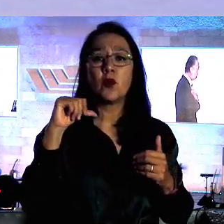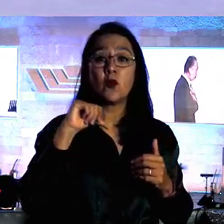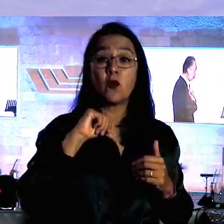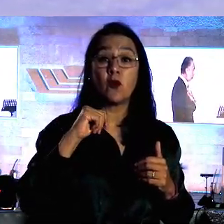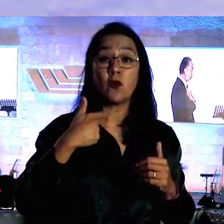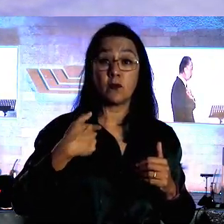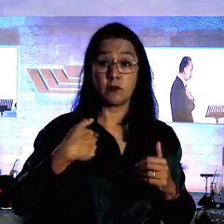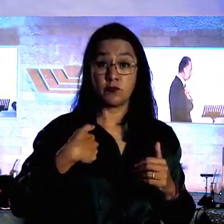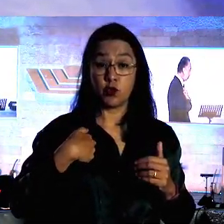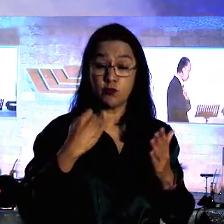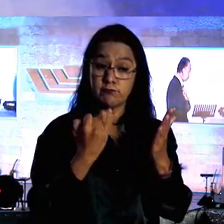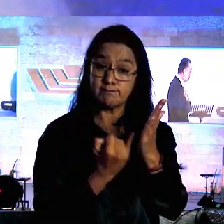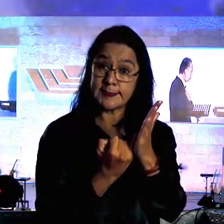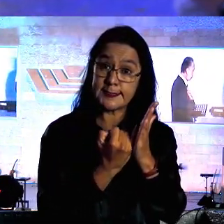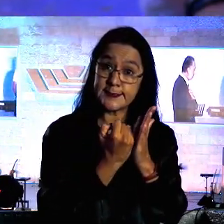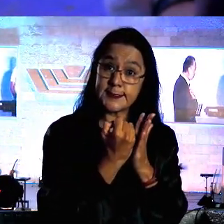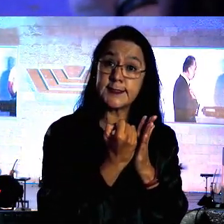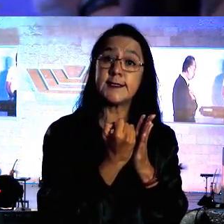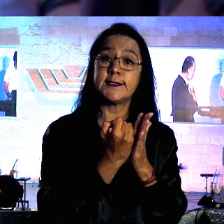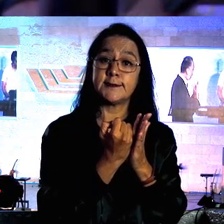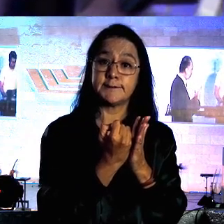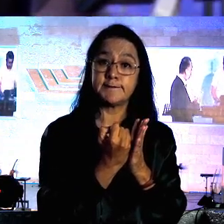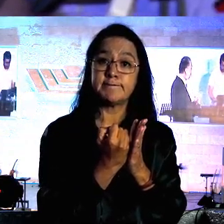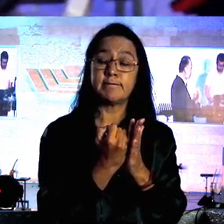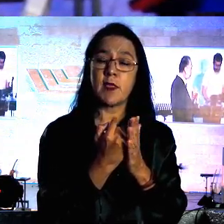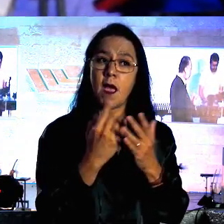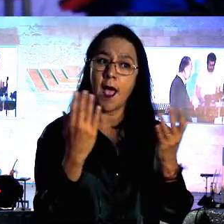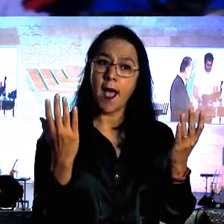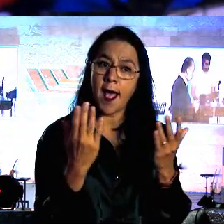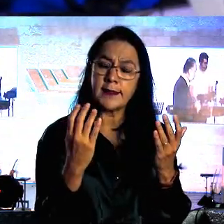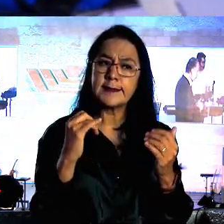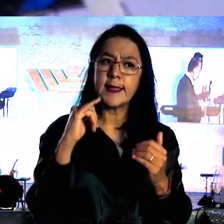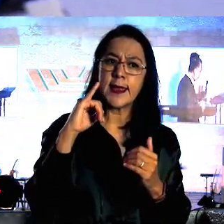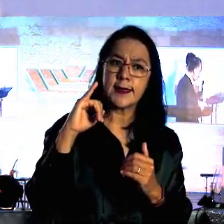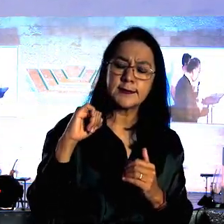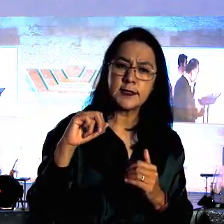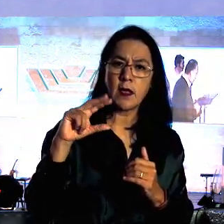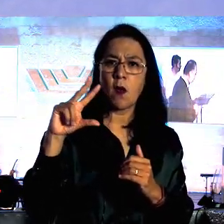tomar una decisión lo voy a hacer o no lo voy a hacer